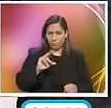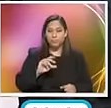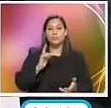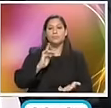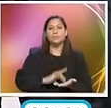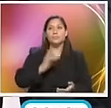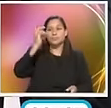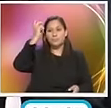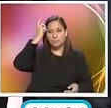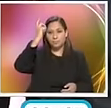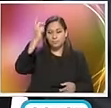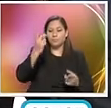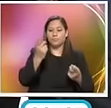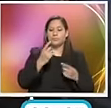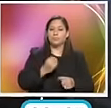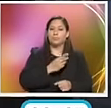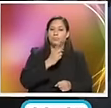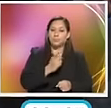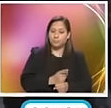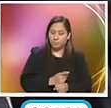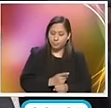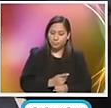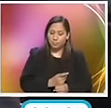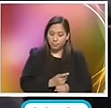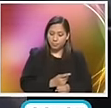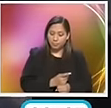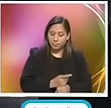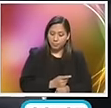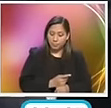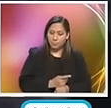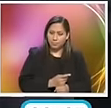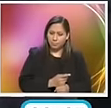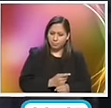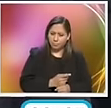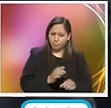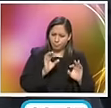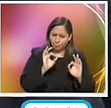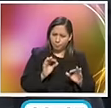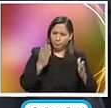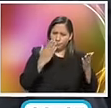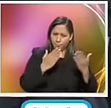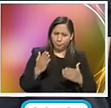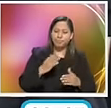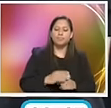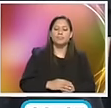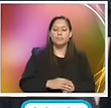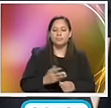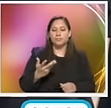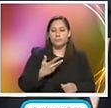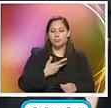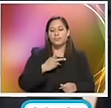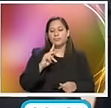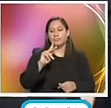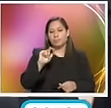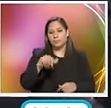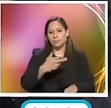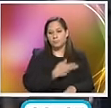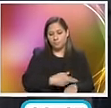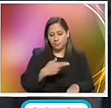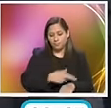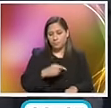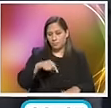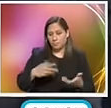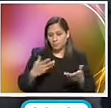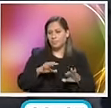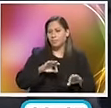gracias a Dios que nos ha dado esta oportunidad de llegar a este punto de madurez. Tenemos en planes hacer acá, ya